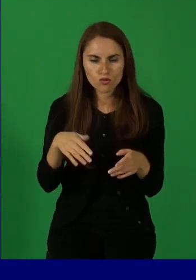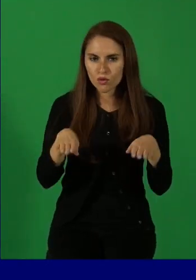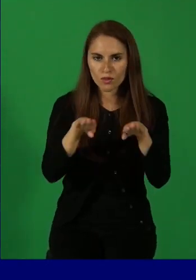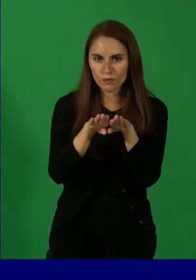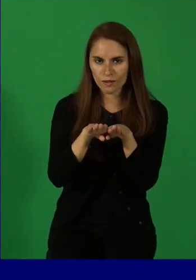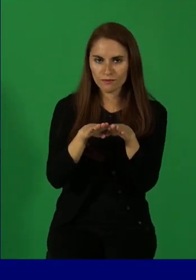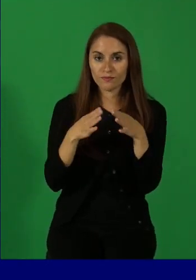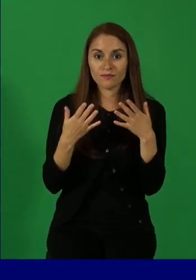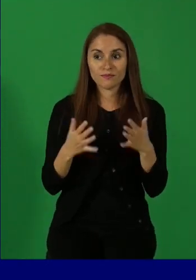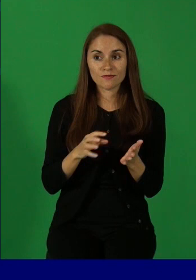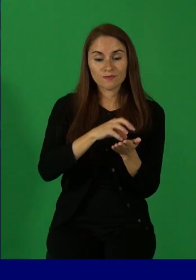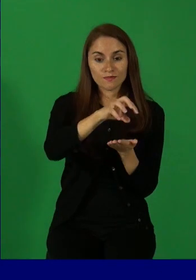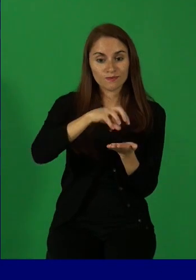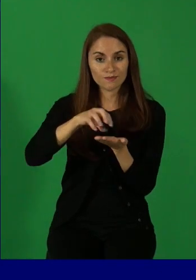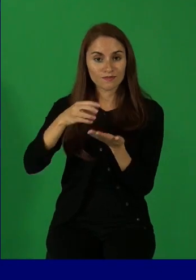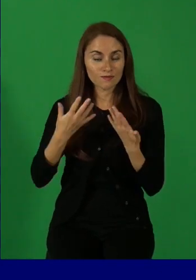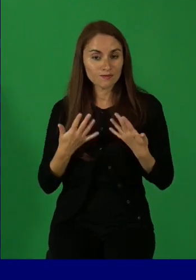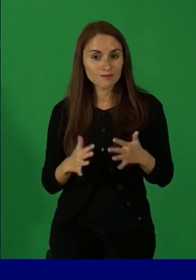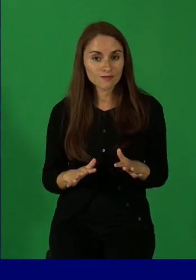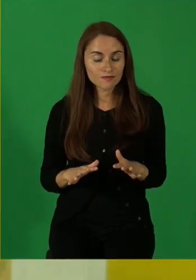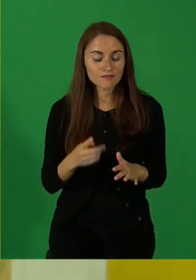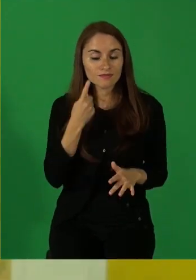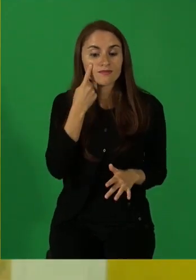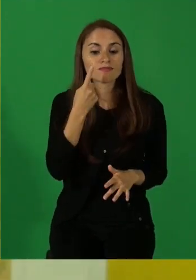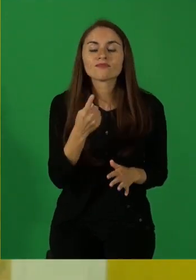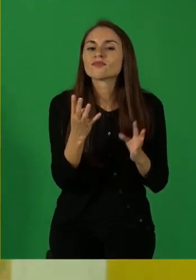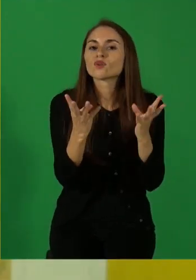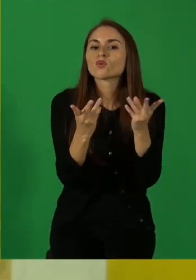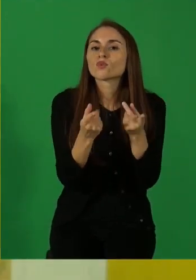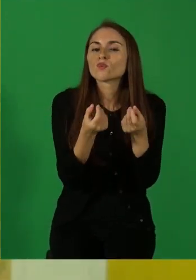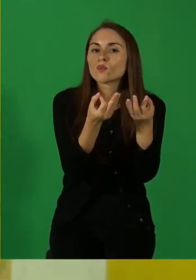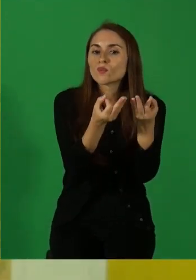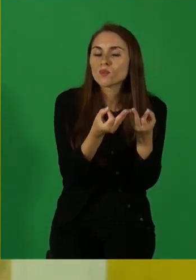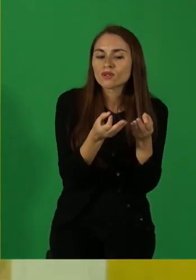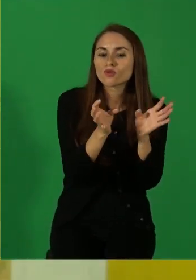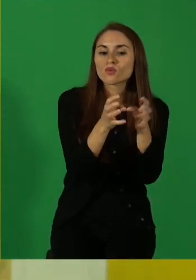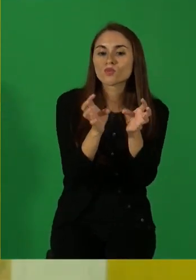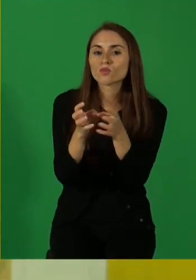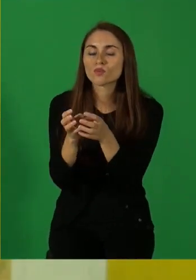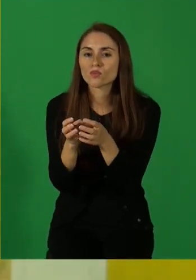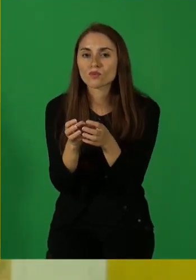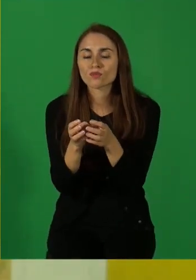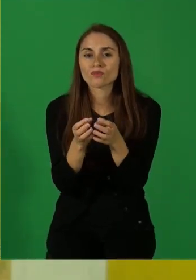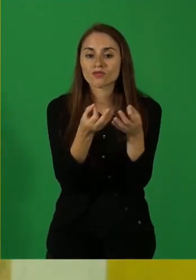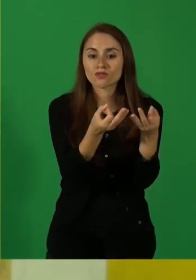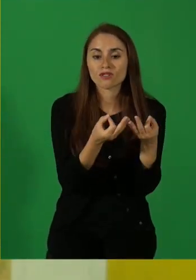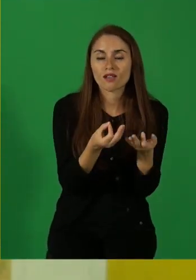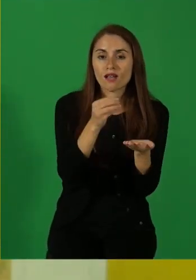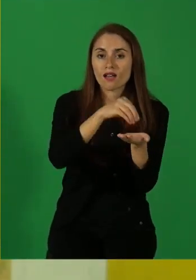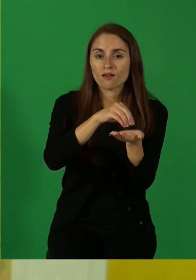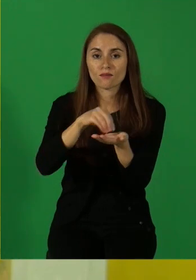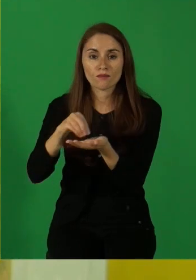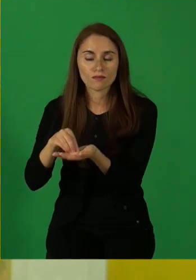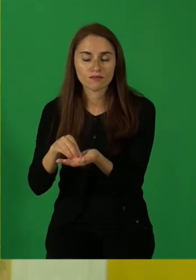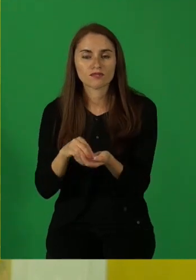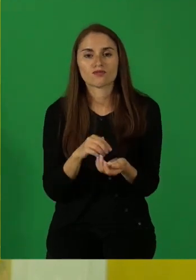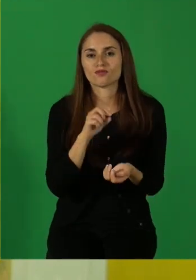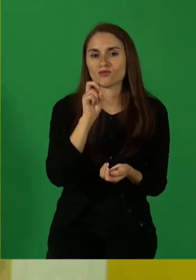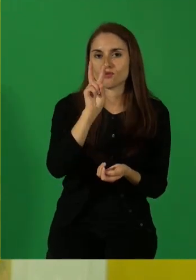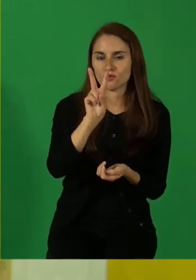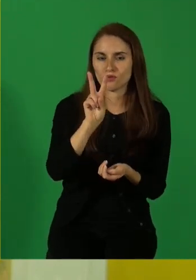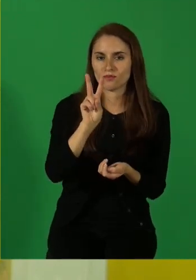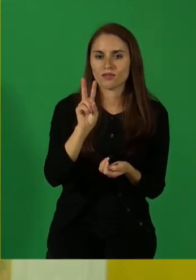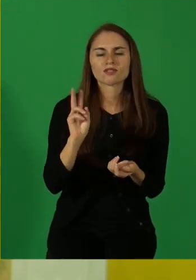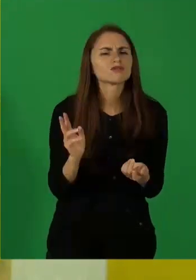hemos terminado de repartir. Entonces, ¿cuántos elementos tengo en cada grupo? 2, muy bien. ¿Y el resultado